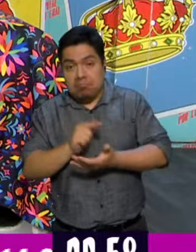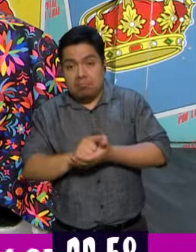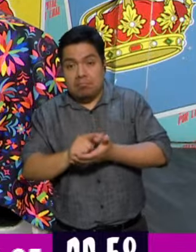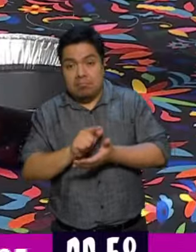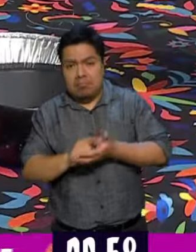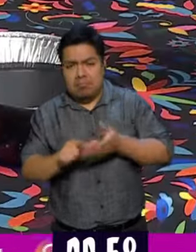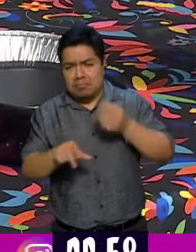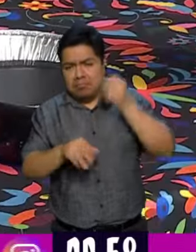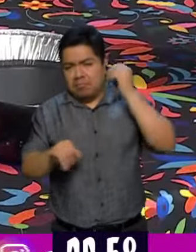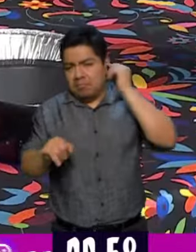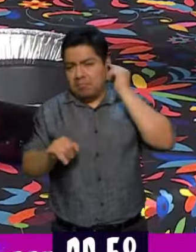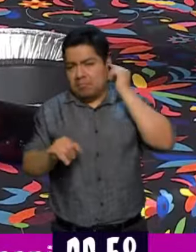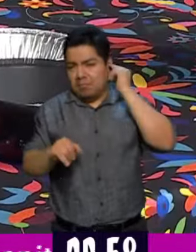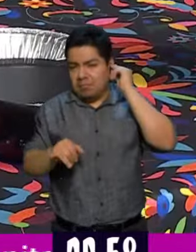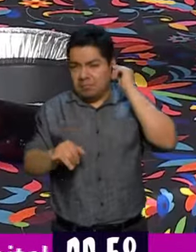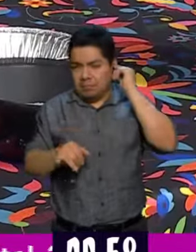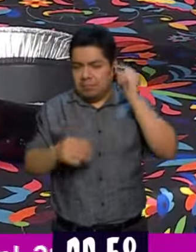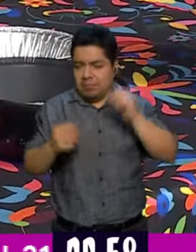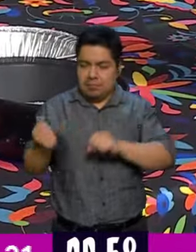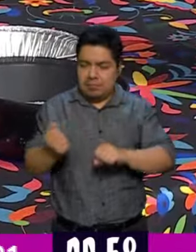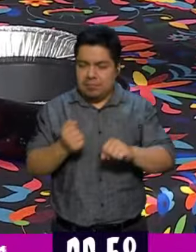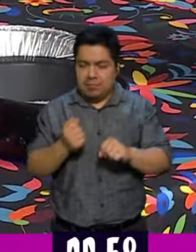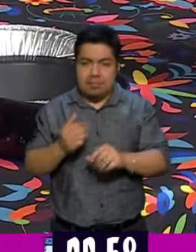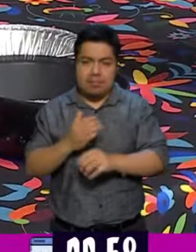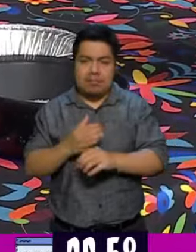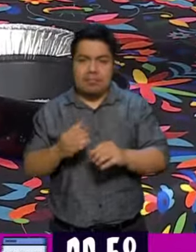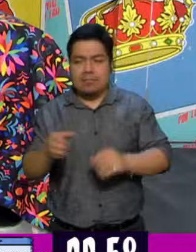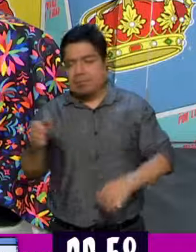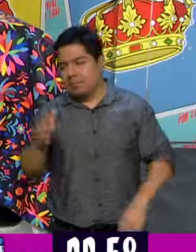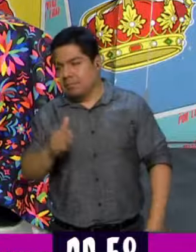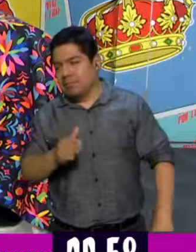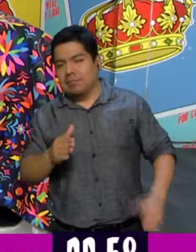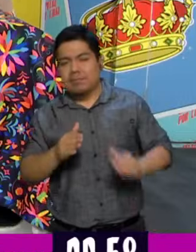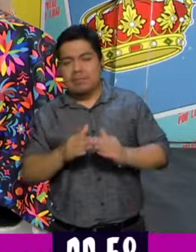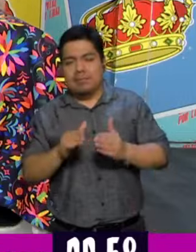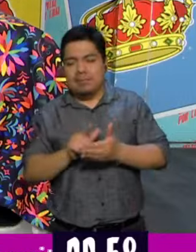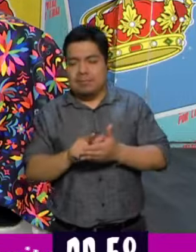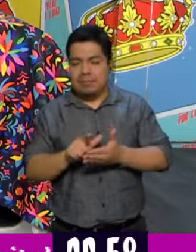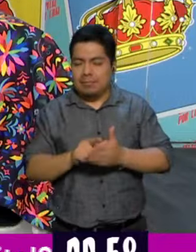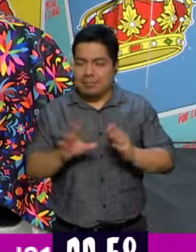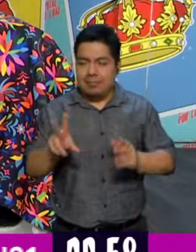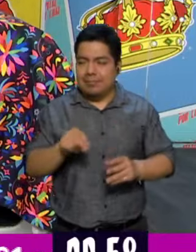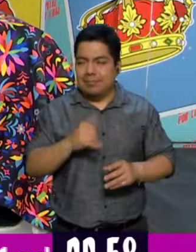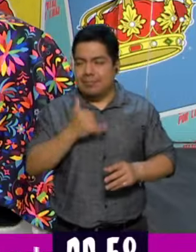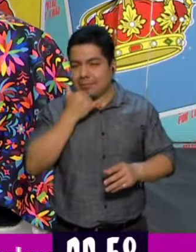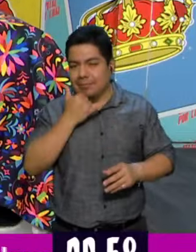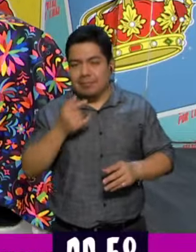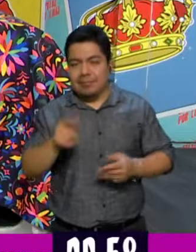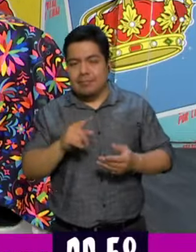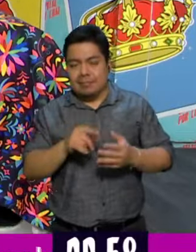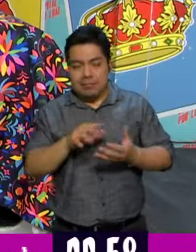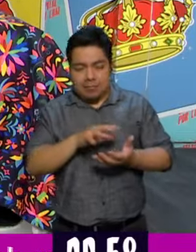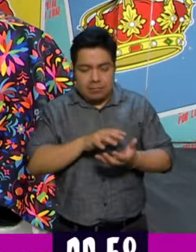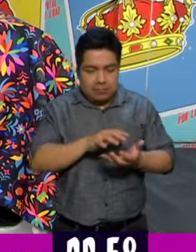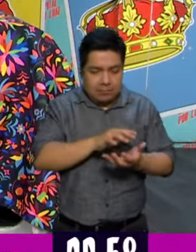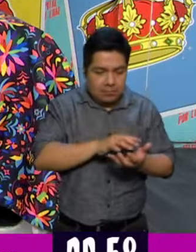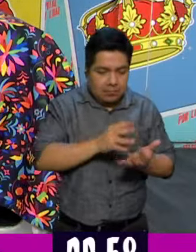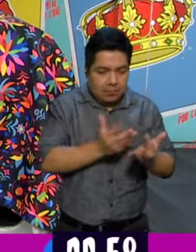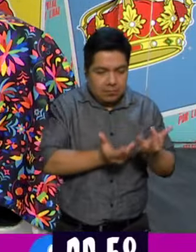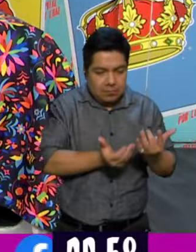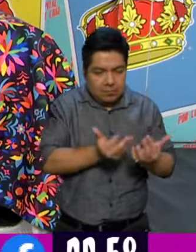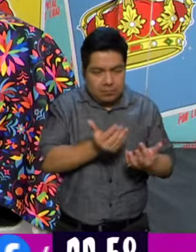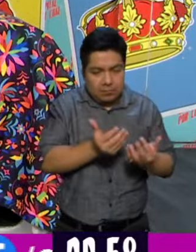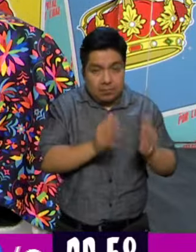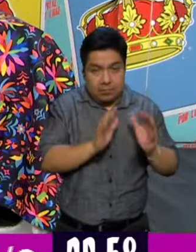ahora? Trae la jerga con la que trapea su casa. Ay. Ok, luego, en lo que esto infusiona, lo que vamos a hacer